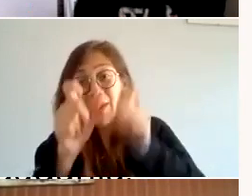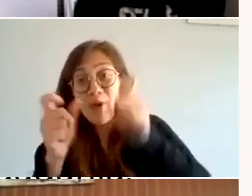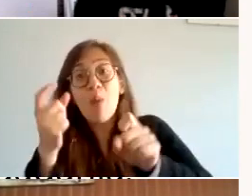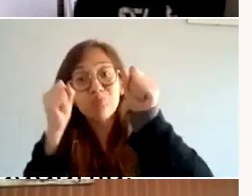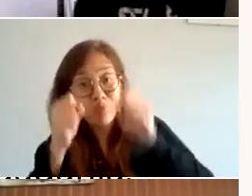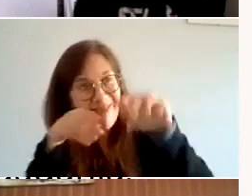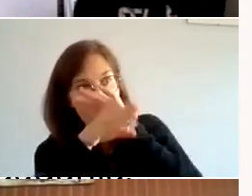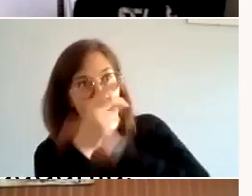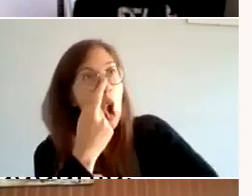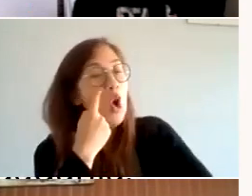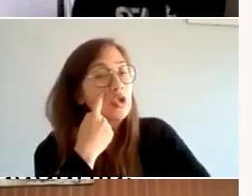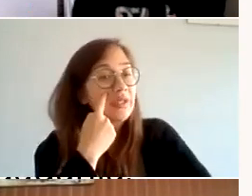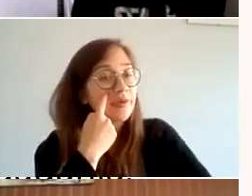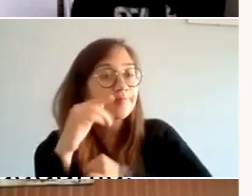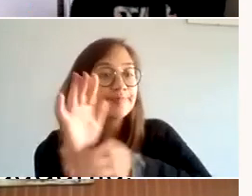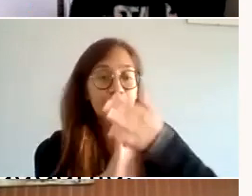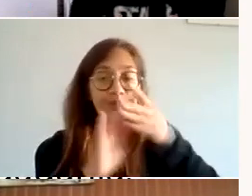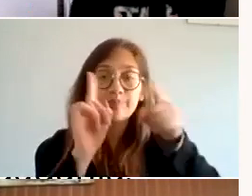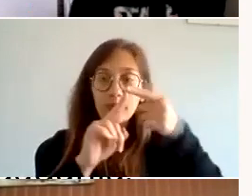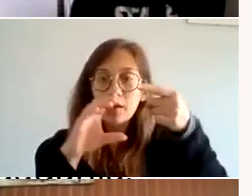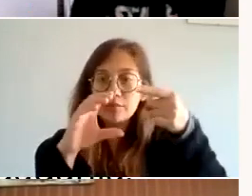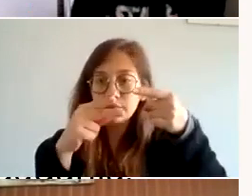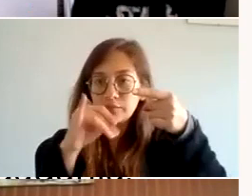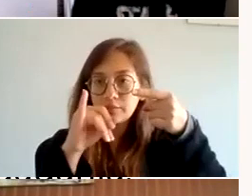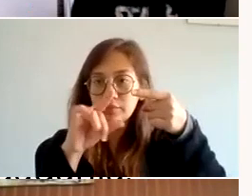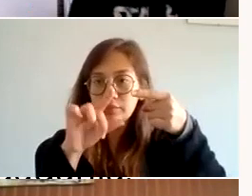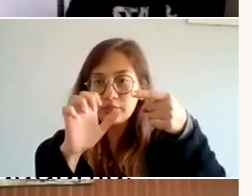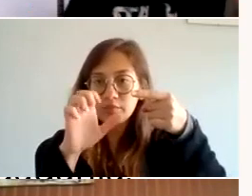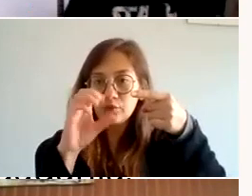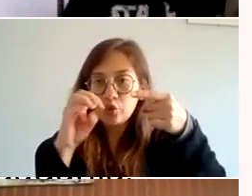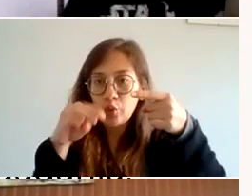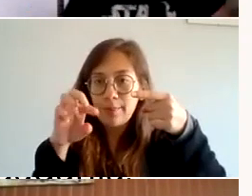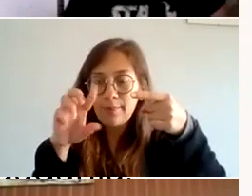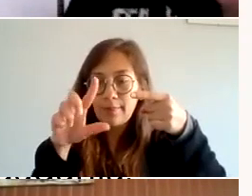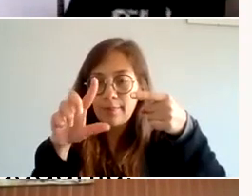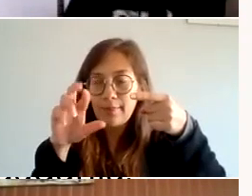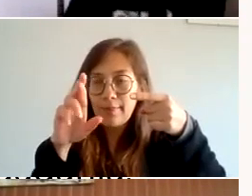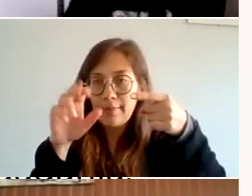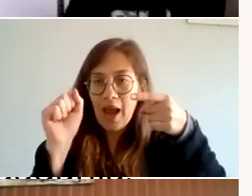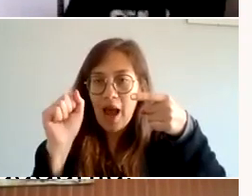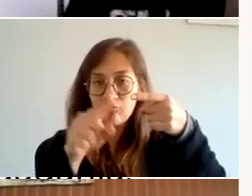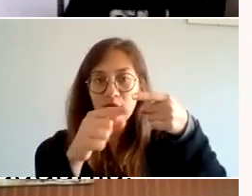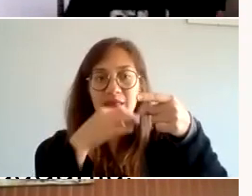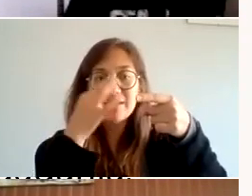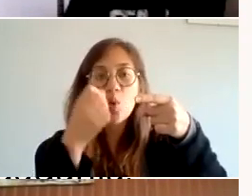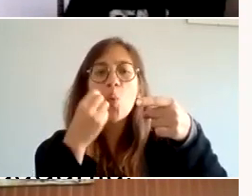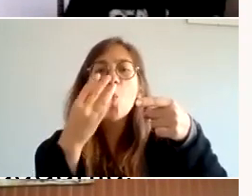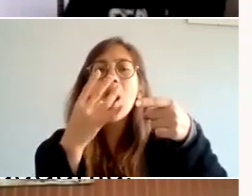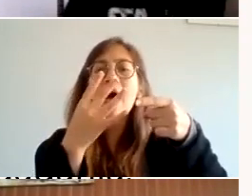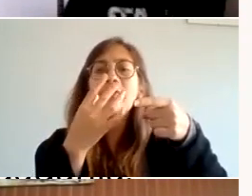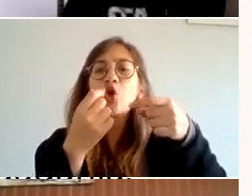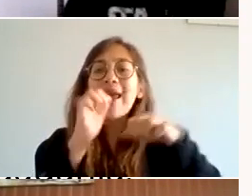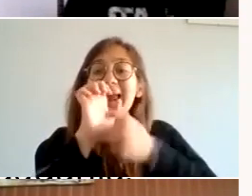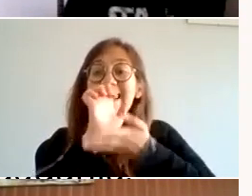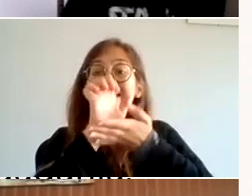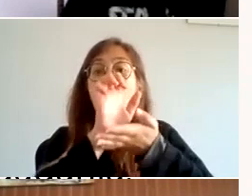datos de Chile Compra, que ya tienen, por ejemplo, cuánto ha gastado el Estado hasta ahora. Hasta, en este caso,